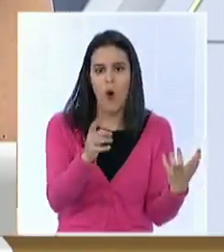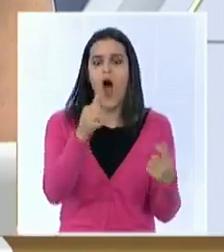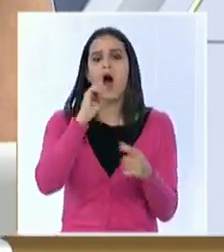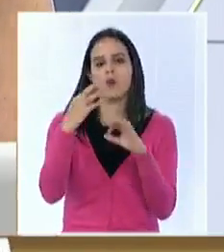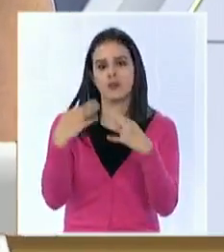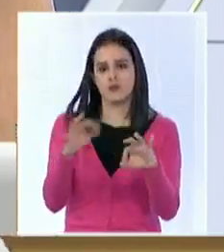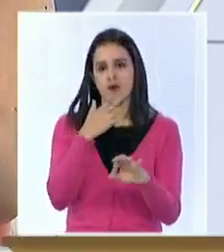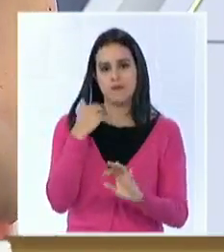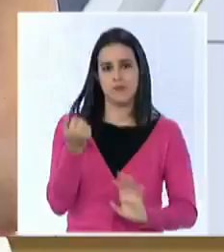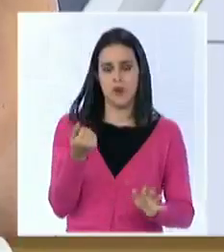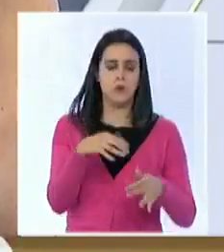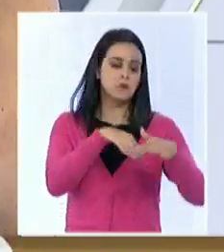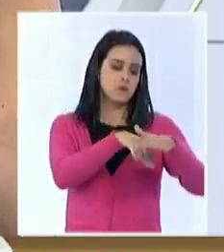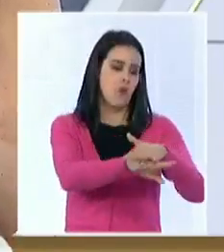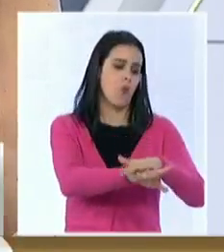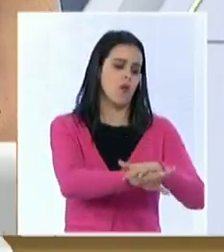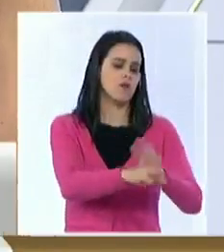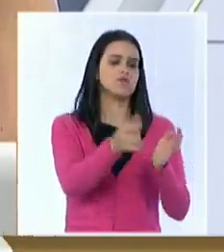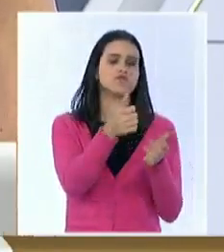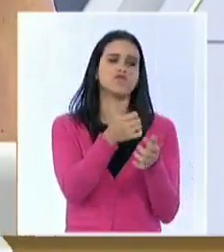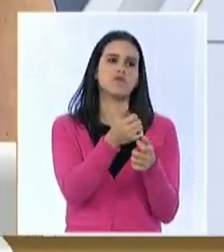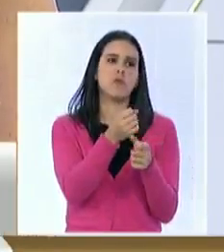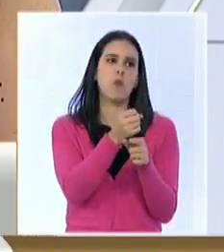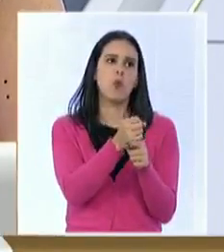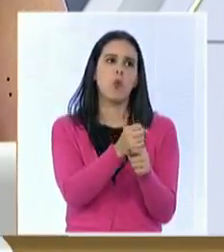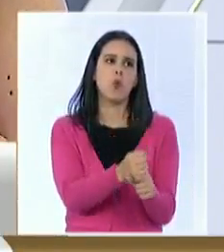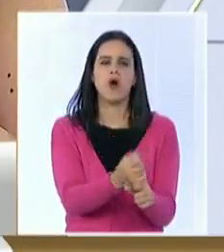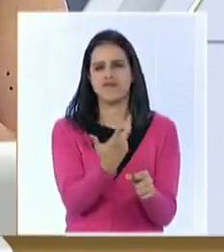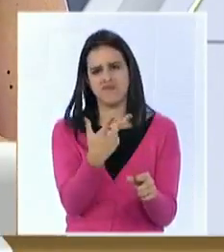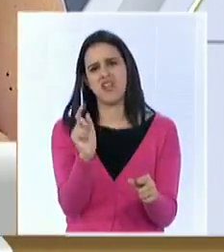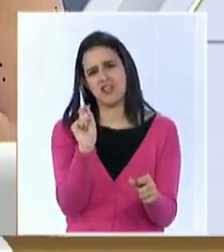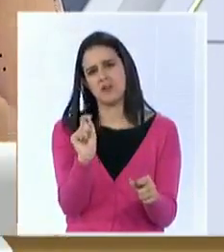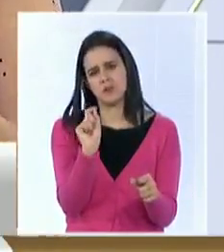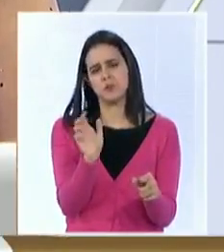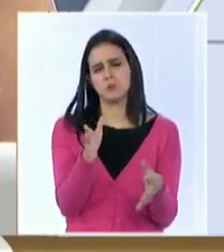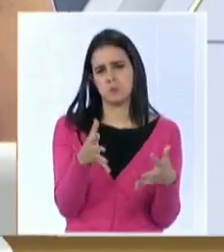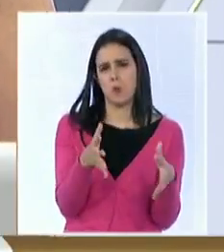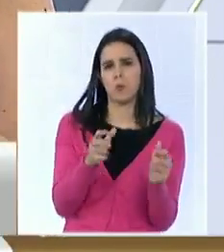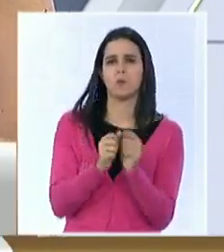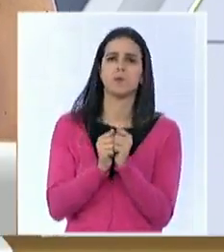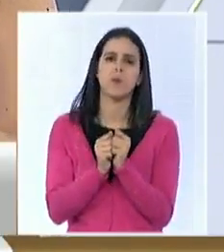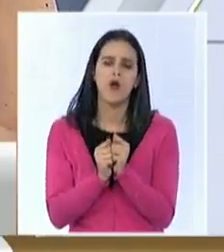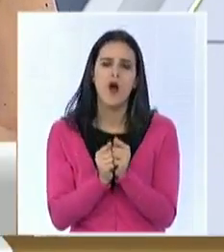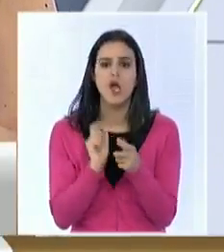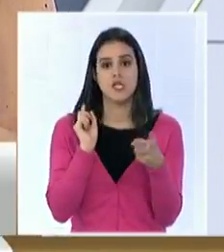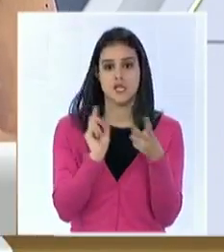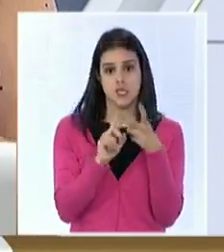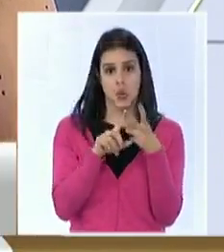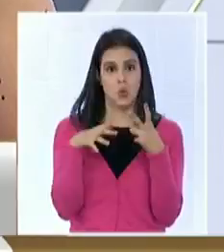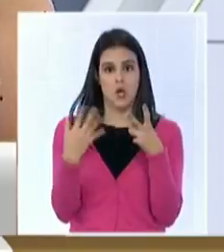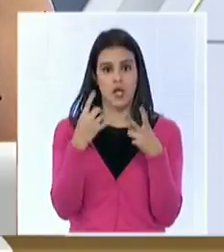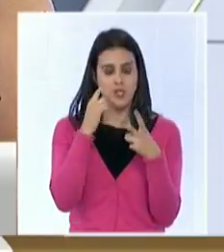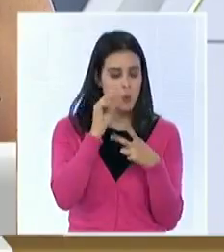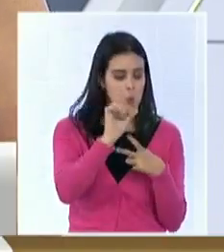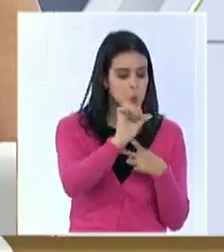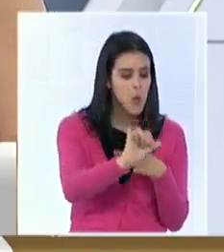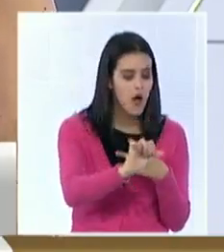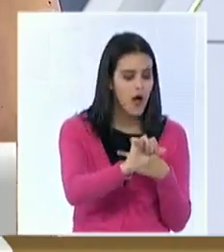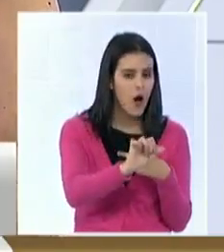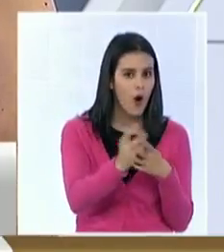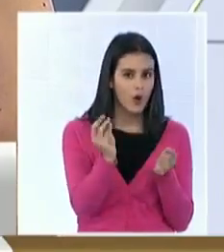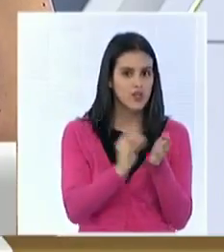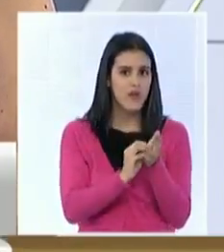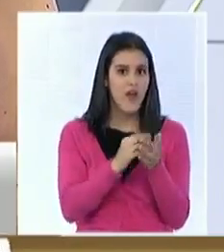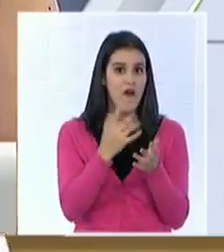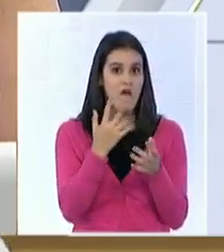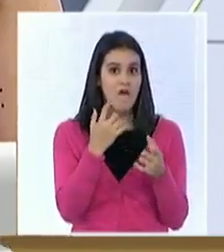en ese bol o en esa olla unos 30 minutos. Luego hay que revisar si el agua ya está fría. Hay que